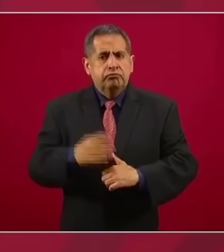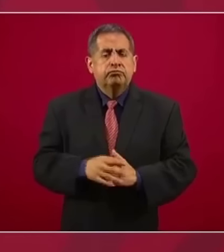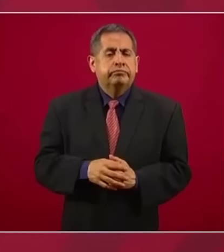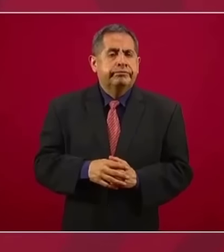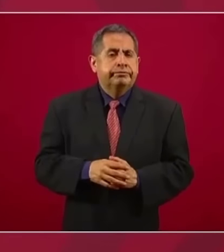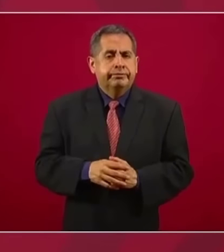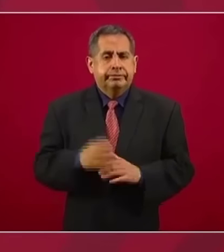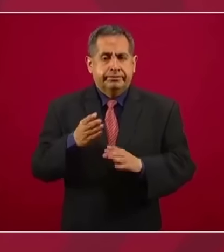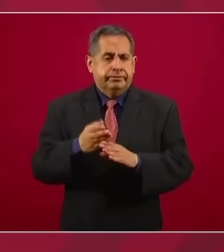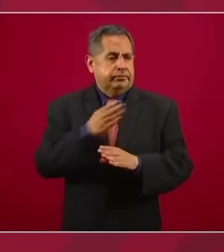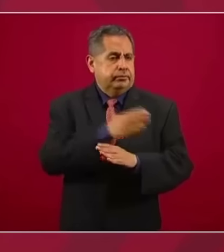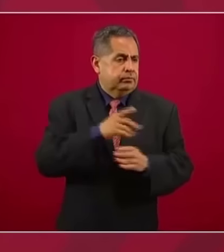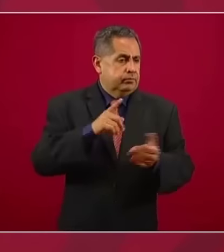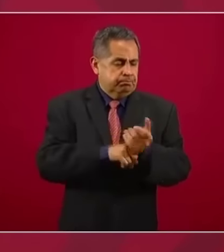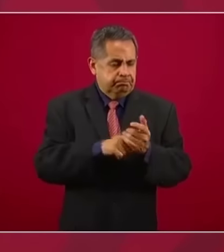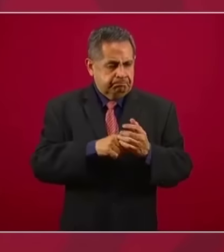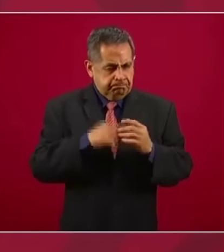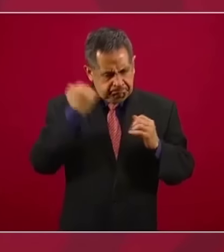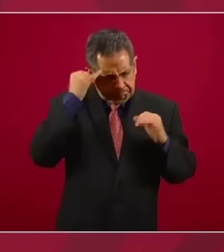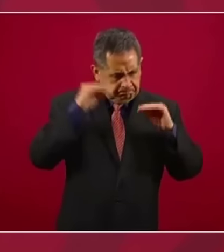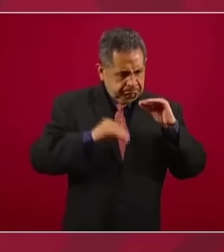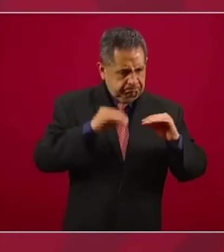con profesionalismo,